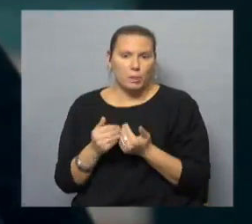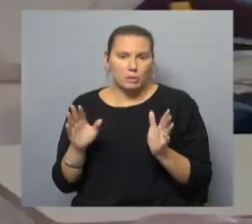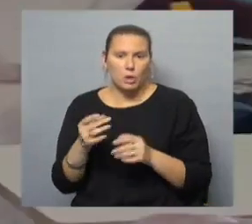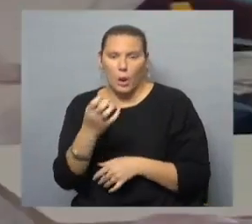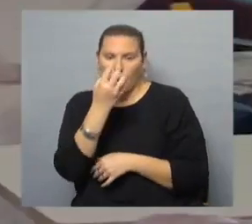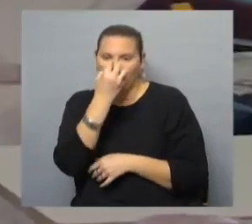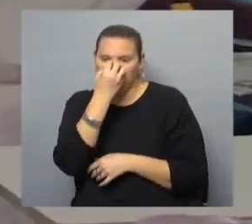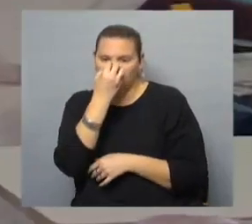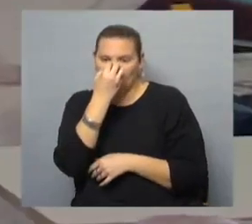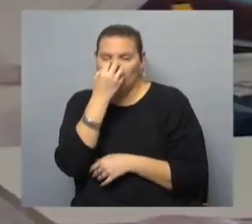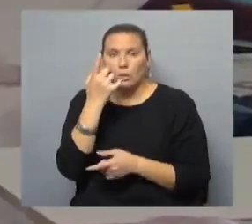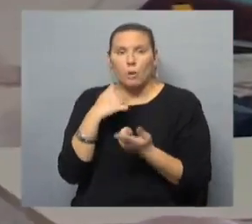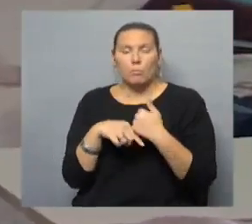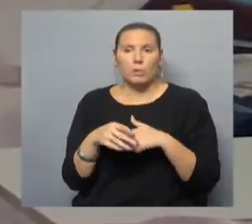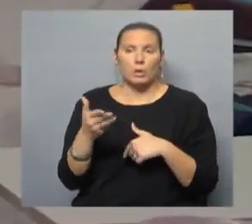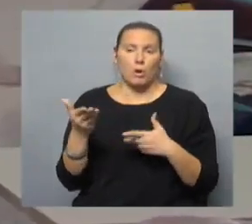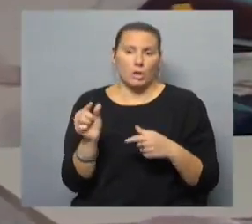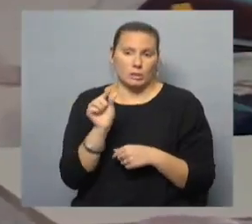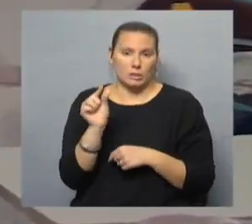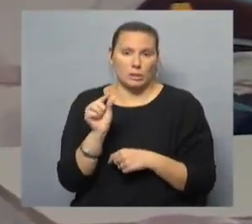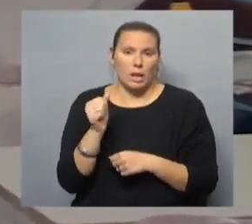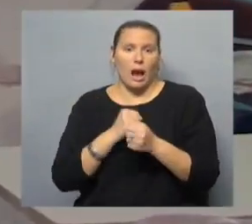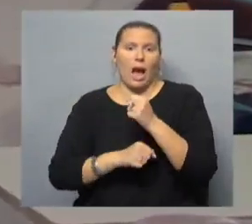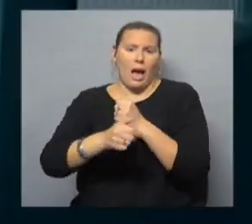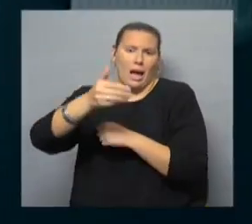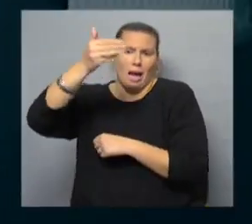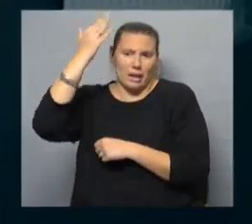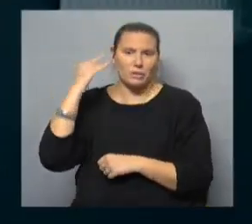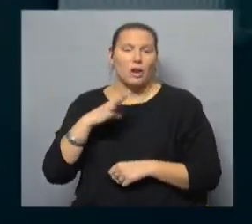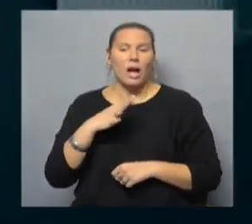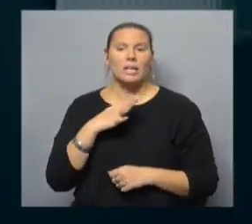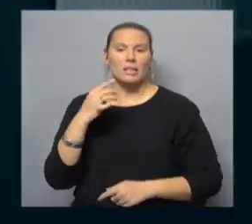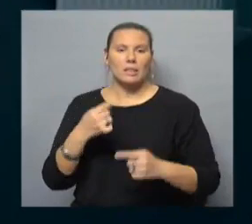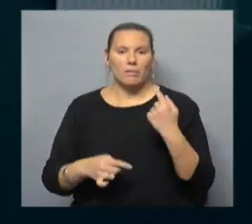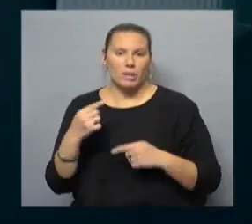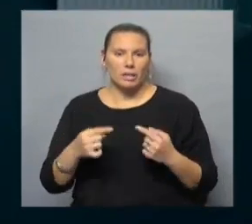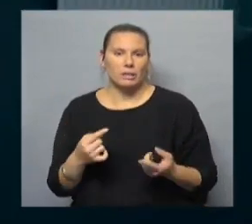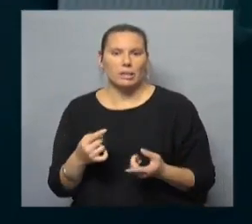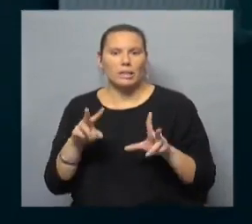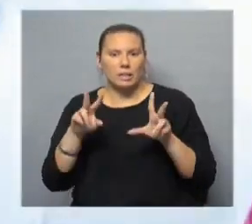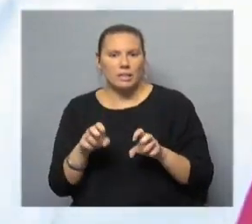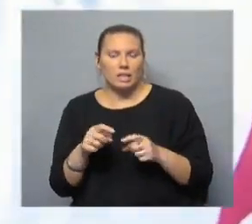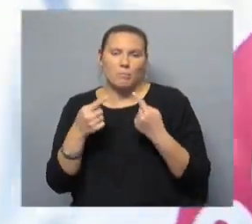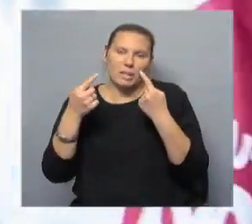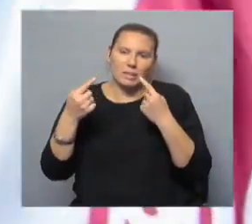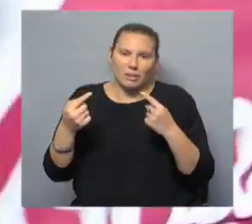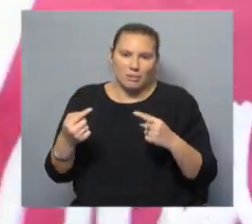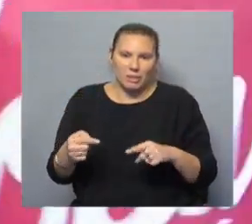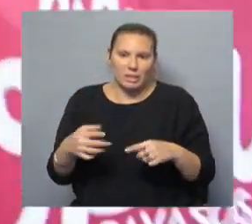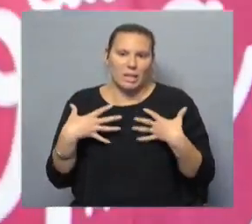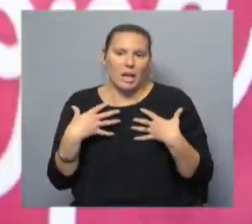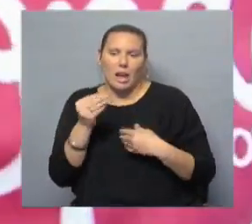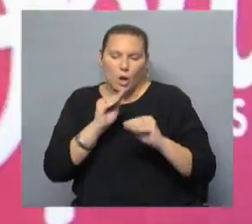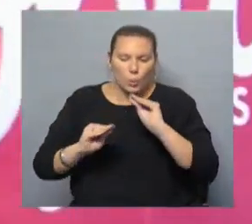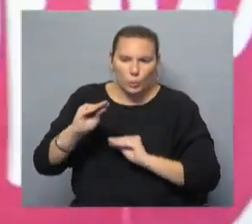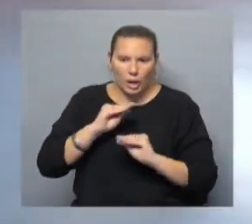del payaso, pero hace miles de años que existen estas, como estas cuestiones alternativas a la curación médica,